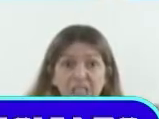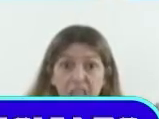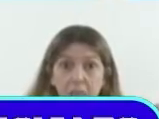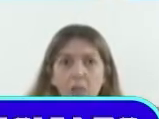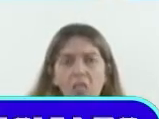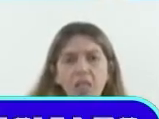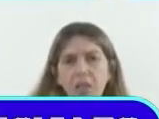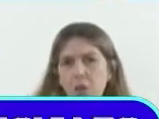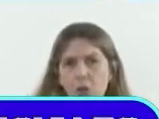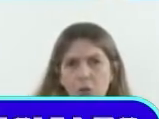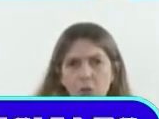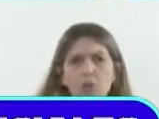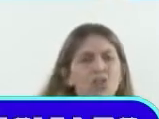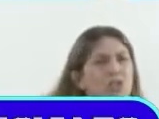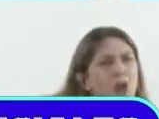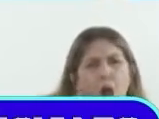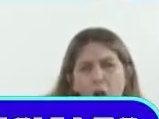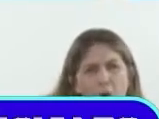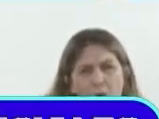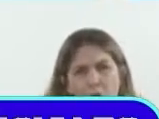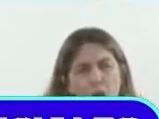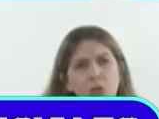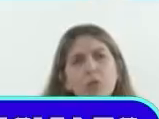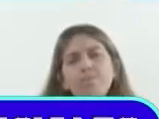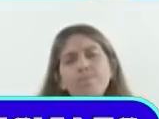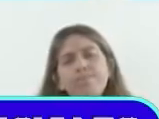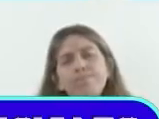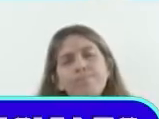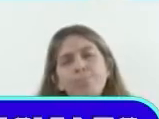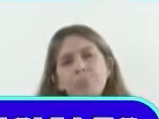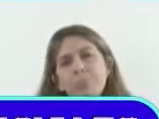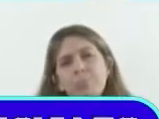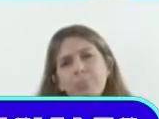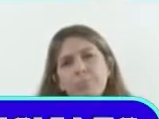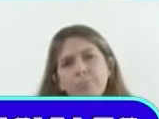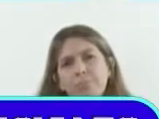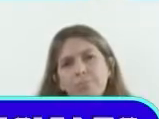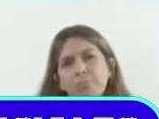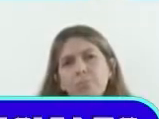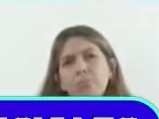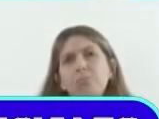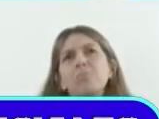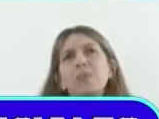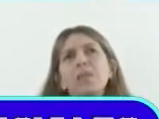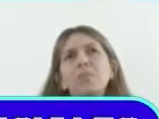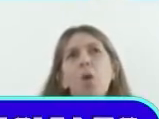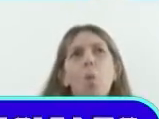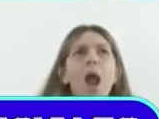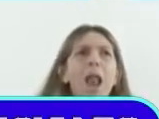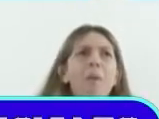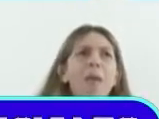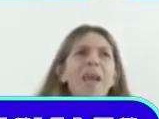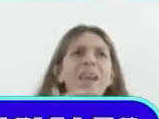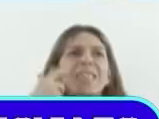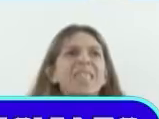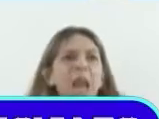Simplemente. Todos queremos recuperar los tiempos en que no nos teníamos que tapar la cara,